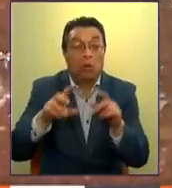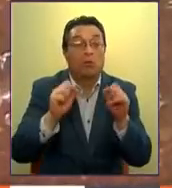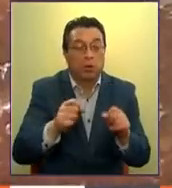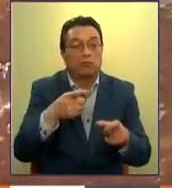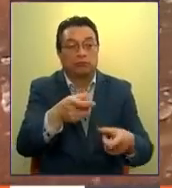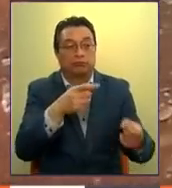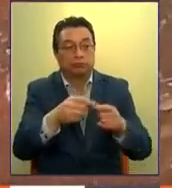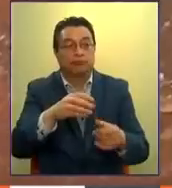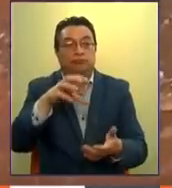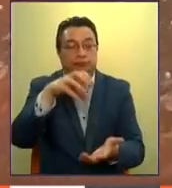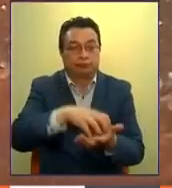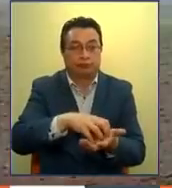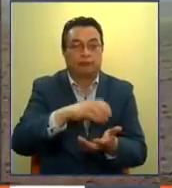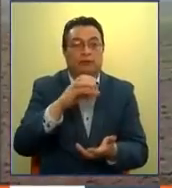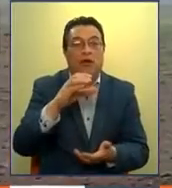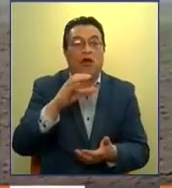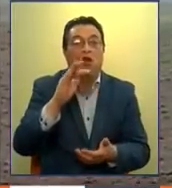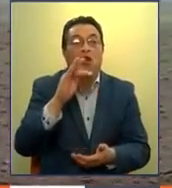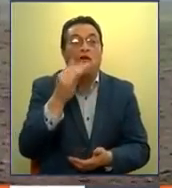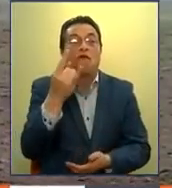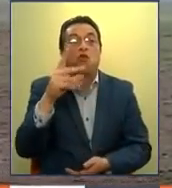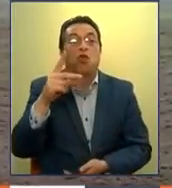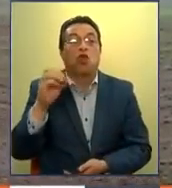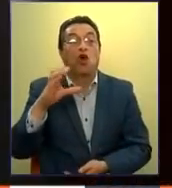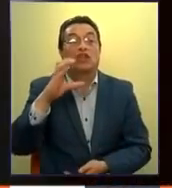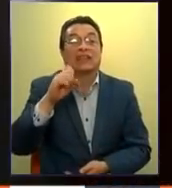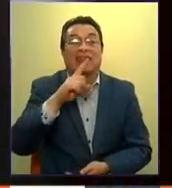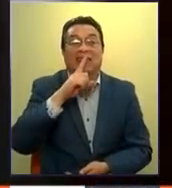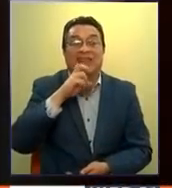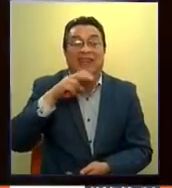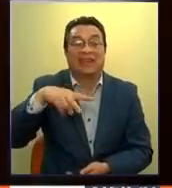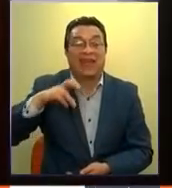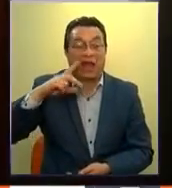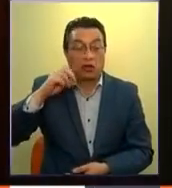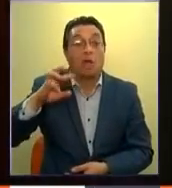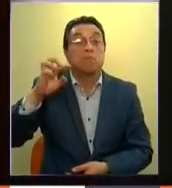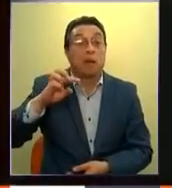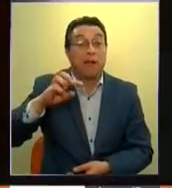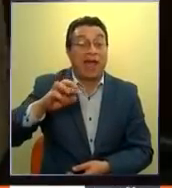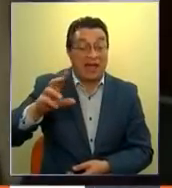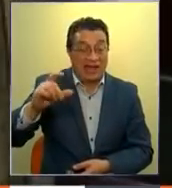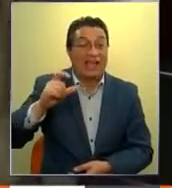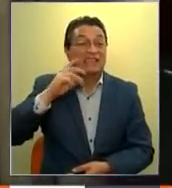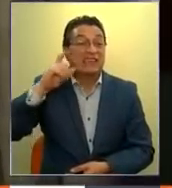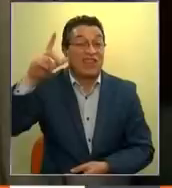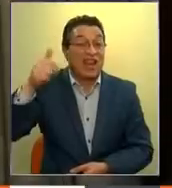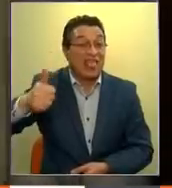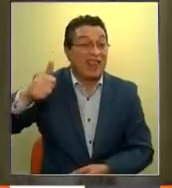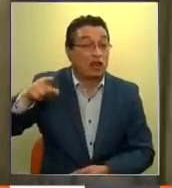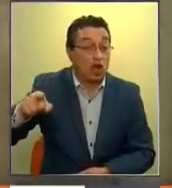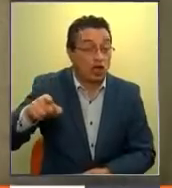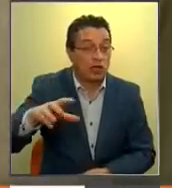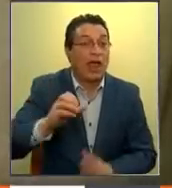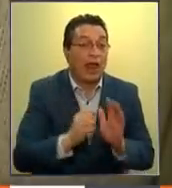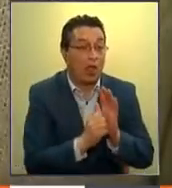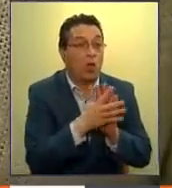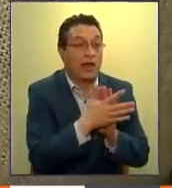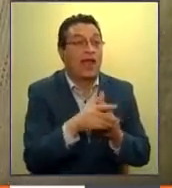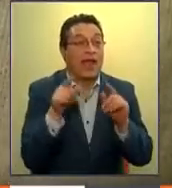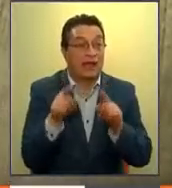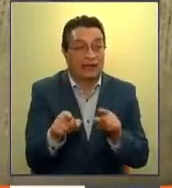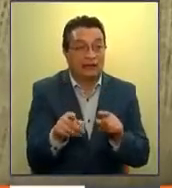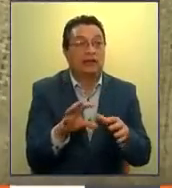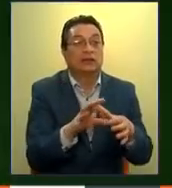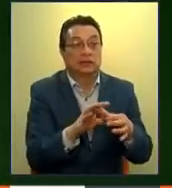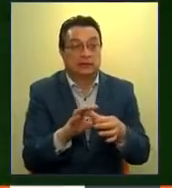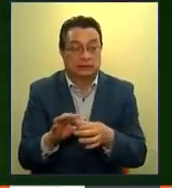fundo centenario, propiedad del padre del director del registro civil de la Araucanía, y fue en ese contexto que se